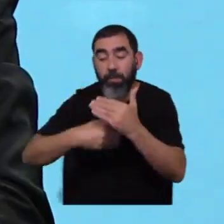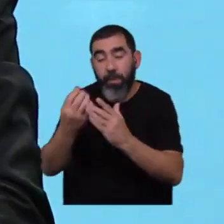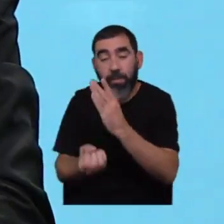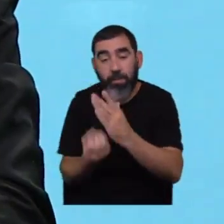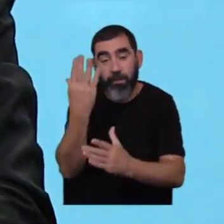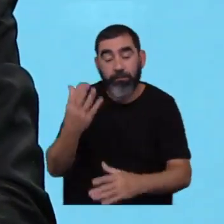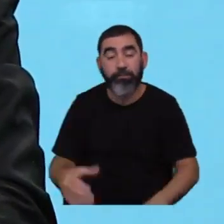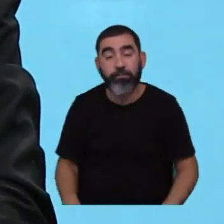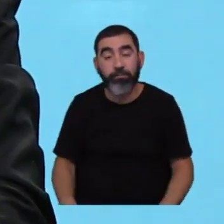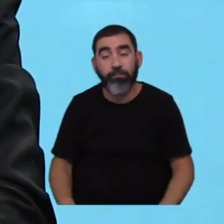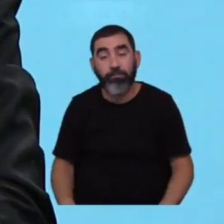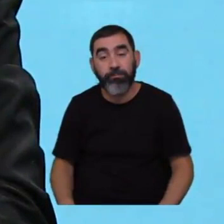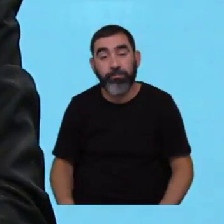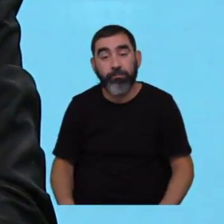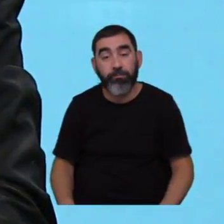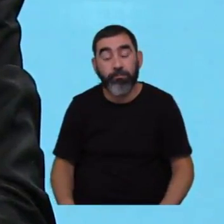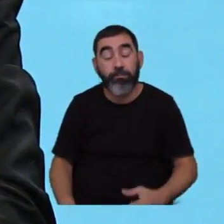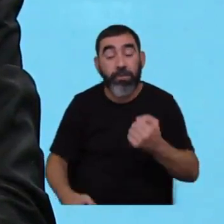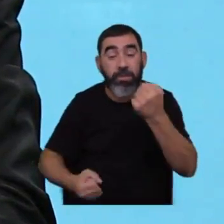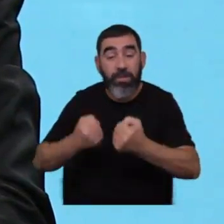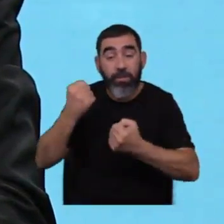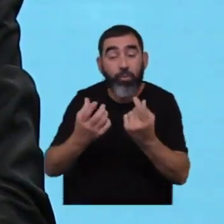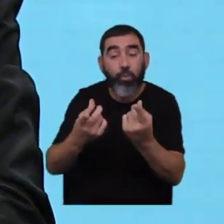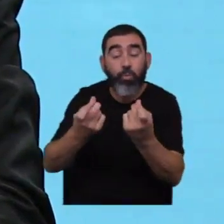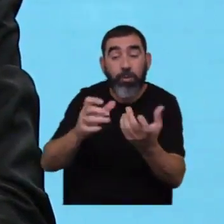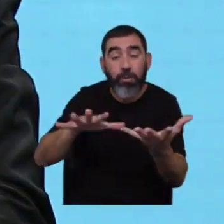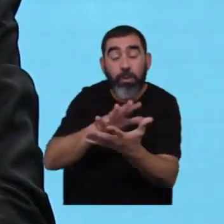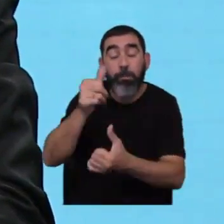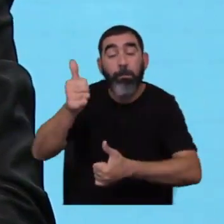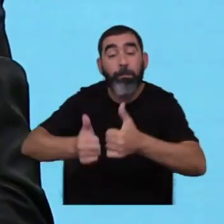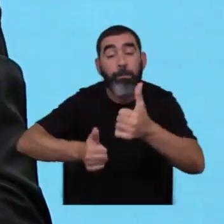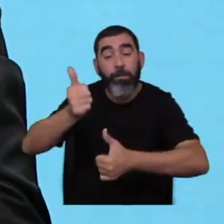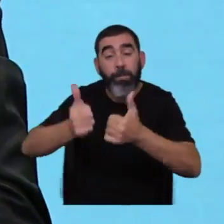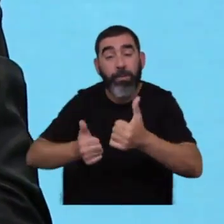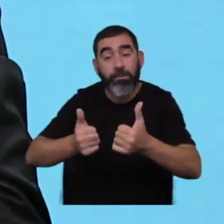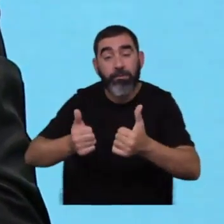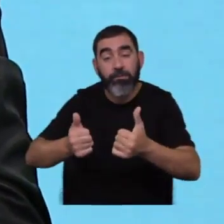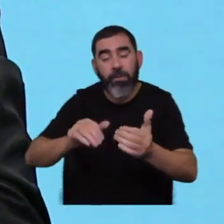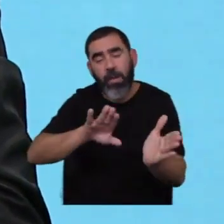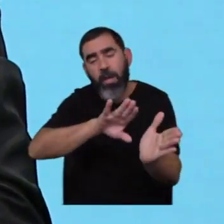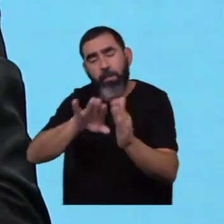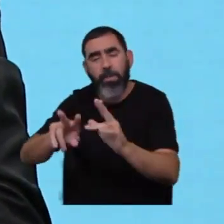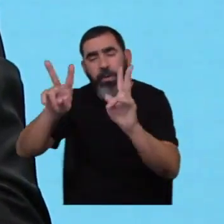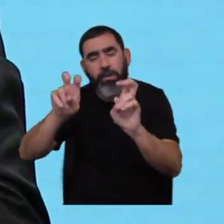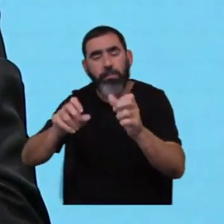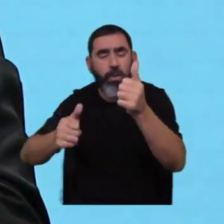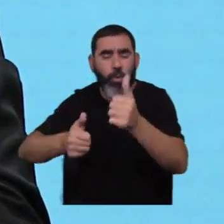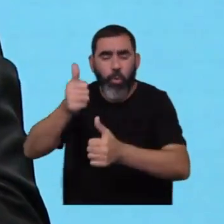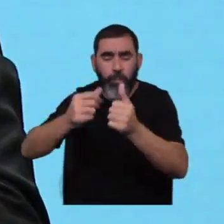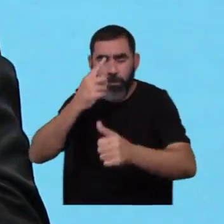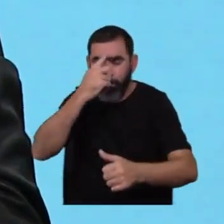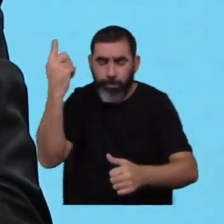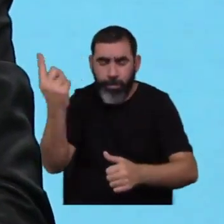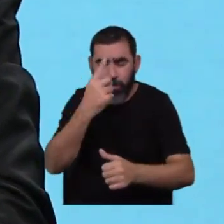innovación. Y lo que nosotros decimos, la industria hoy necesita un espacio de competitividad. Claro. Y fuera de lo que son todos los temas de competitividad, los parámetros que podemos